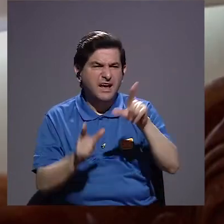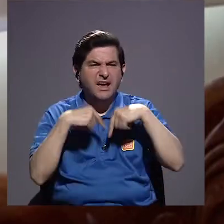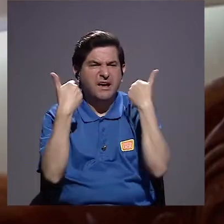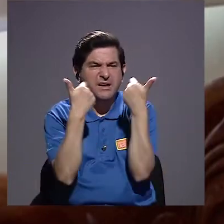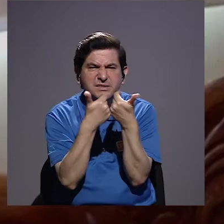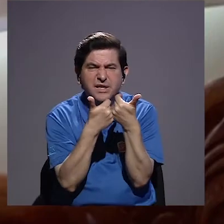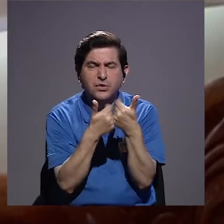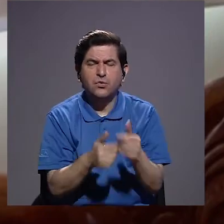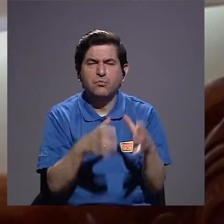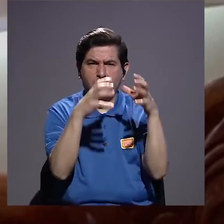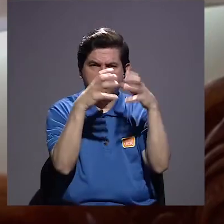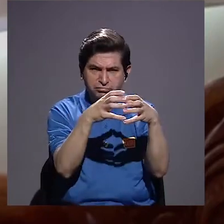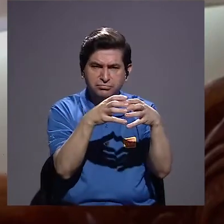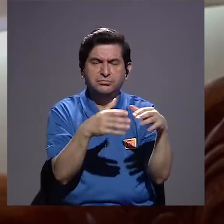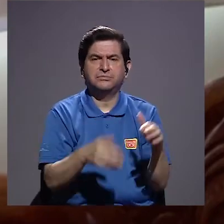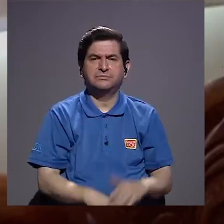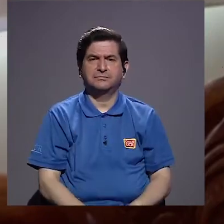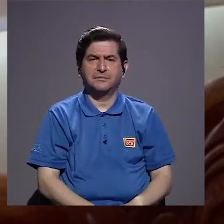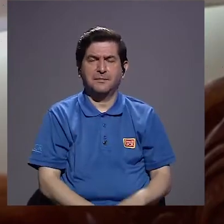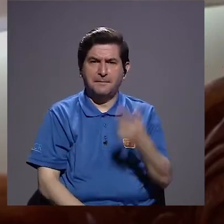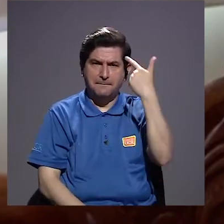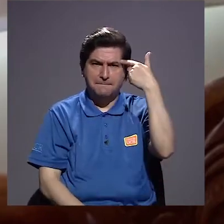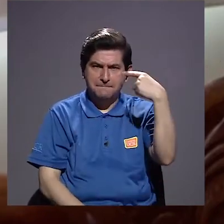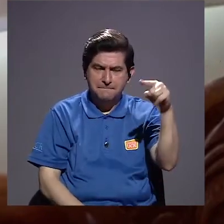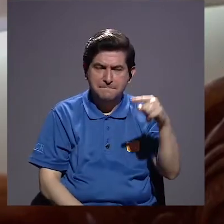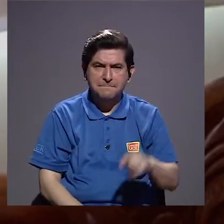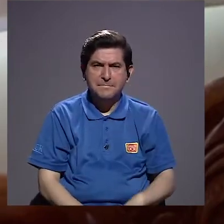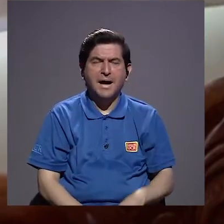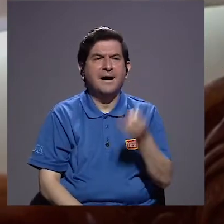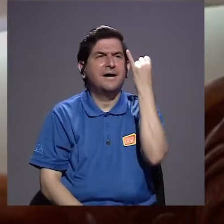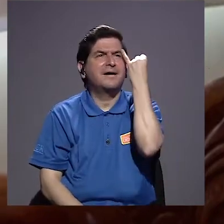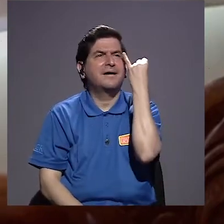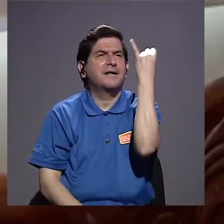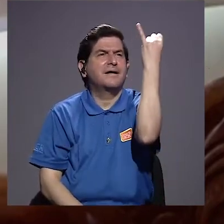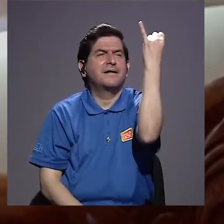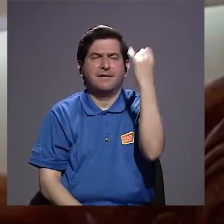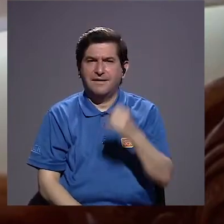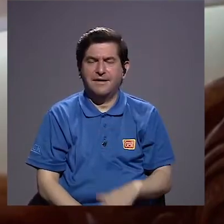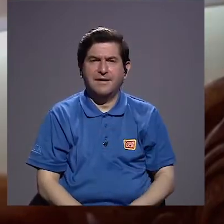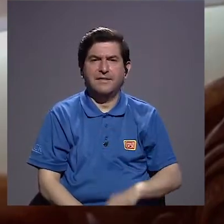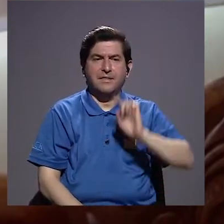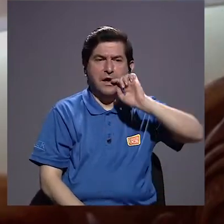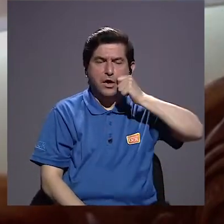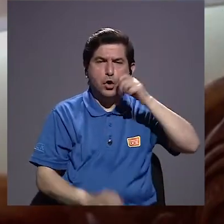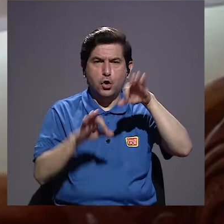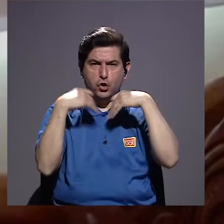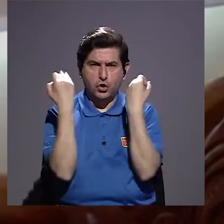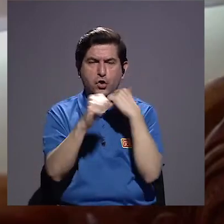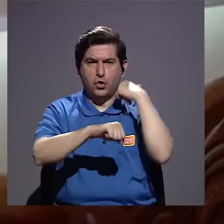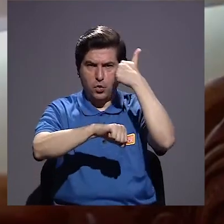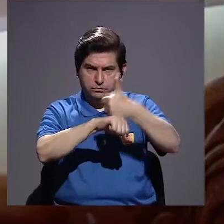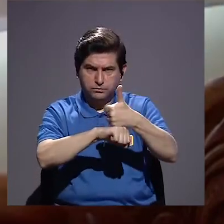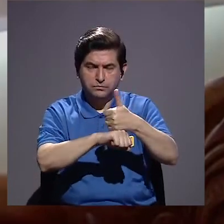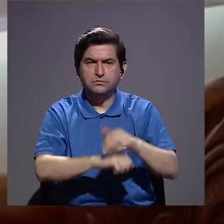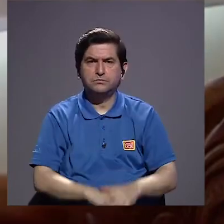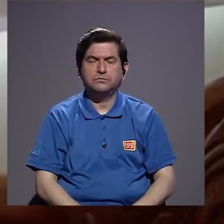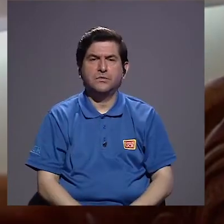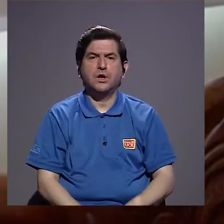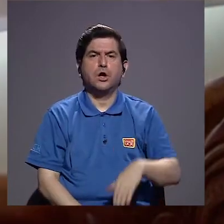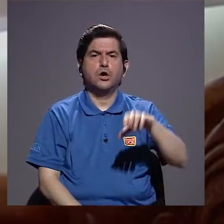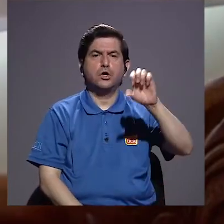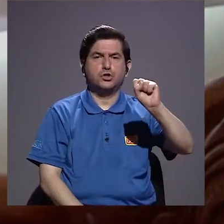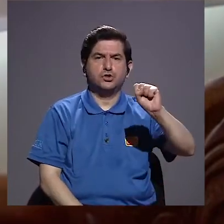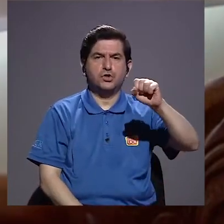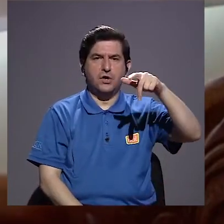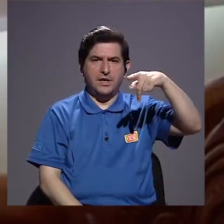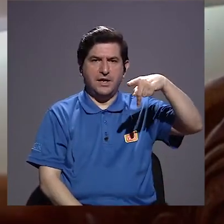ese grupo que formamos de estudio y de iniciativa de un código de familia, doña